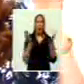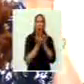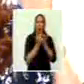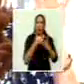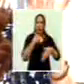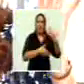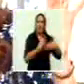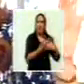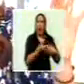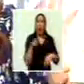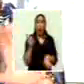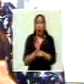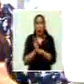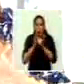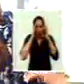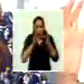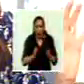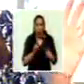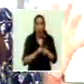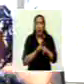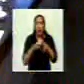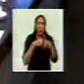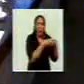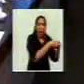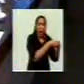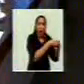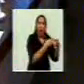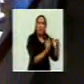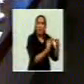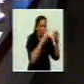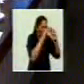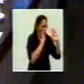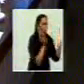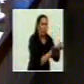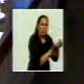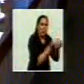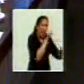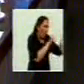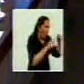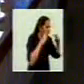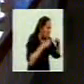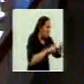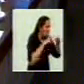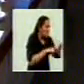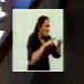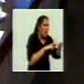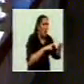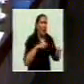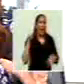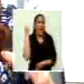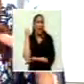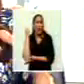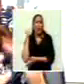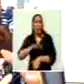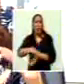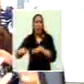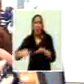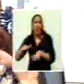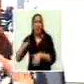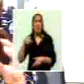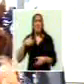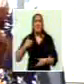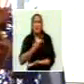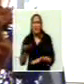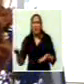ratitas de laboratorio aisladas de la economía y de la actividad económica del país, sino la ciencia